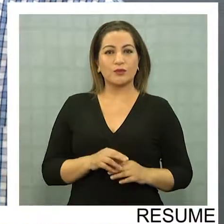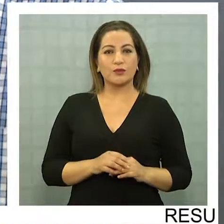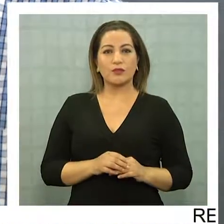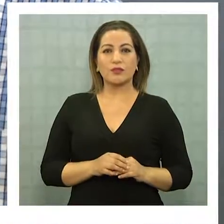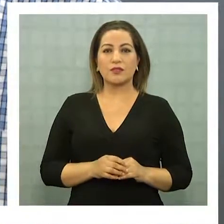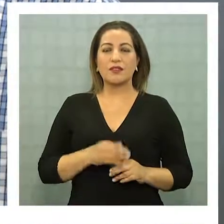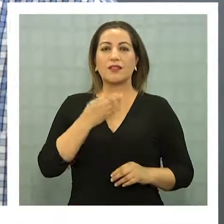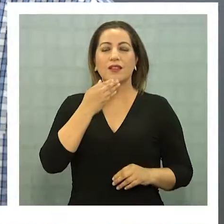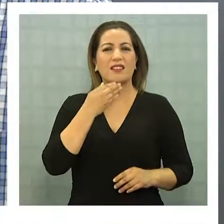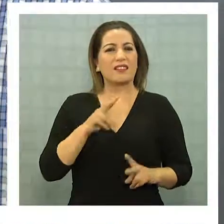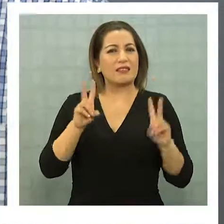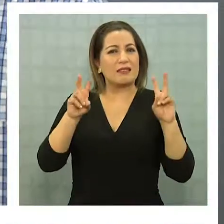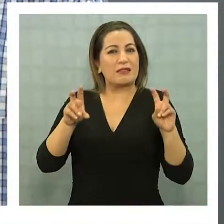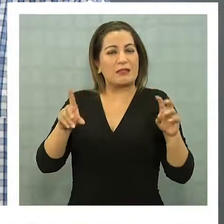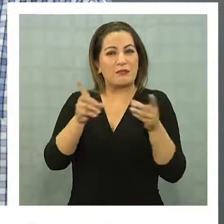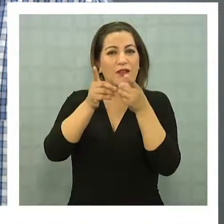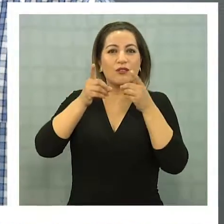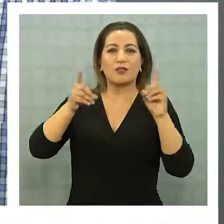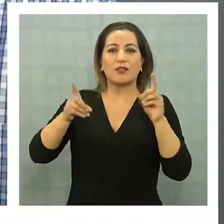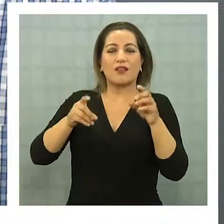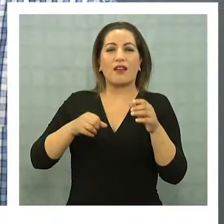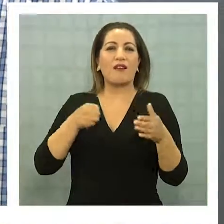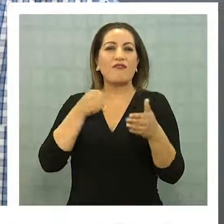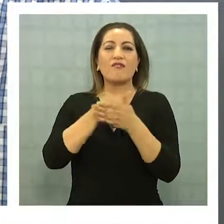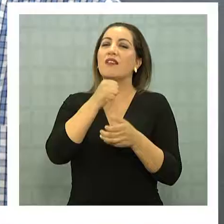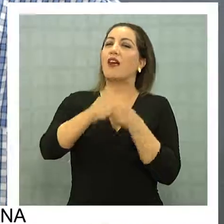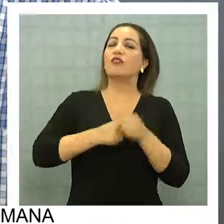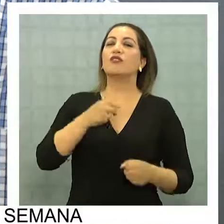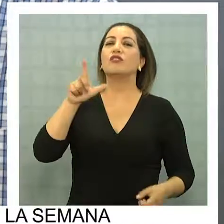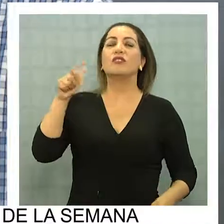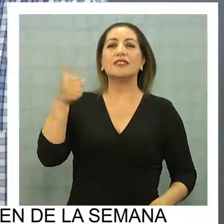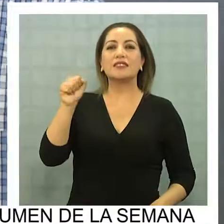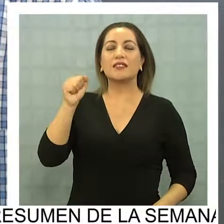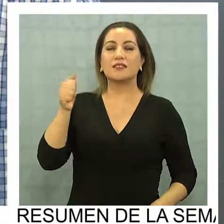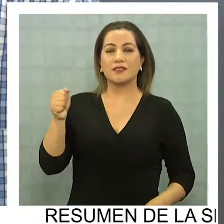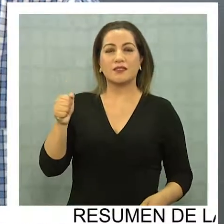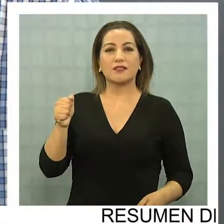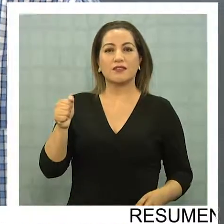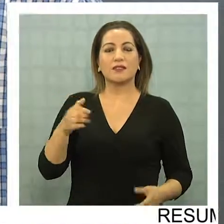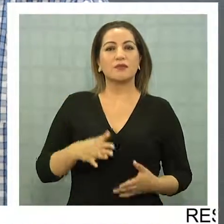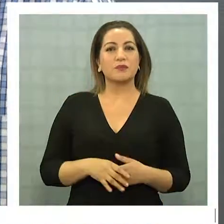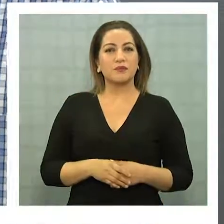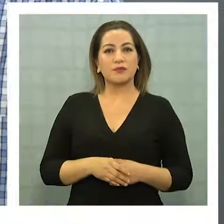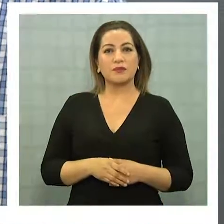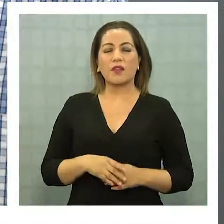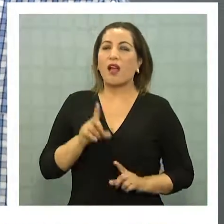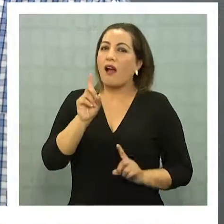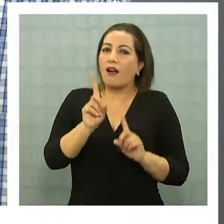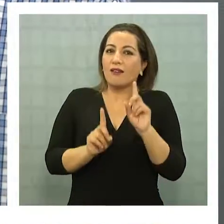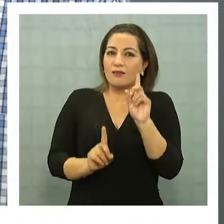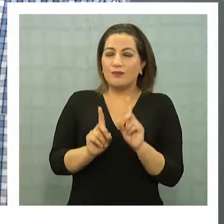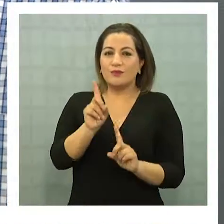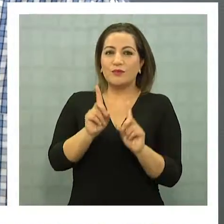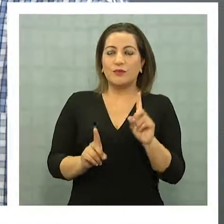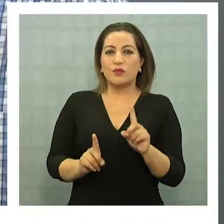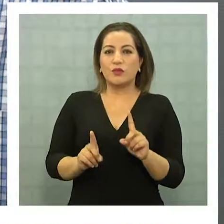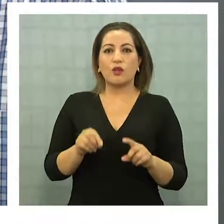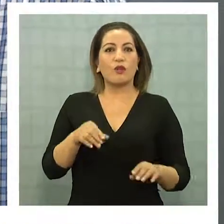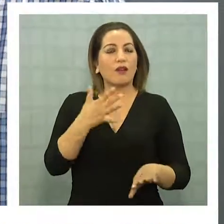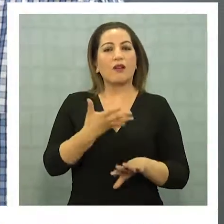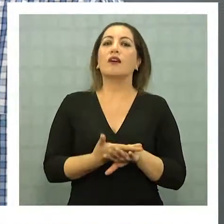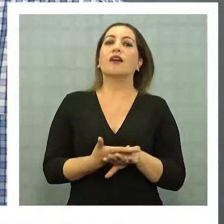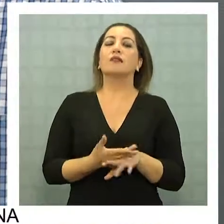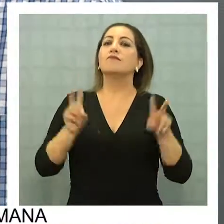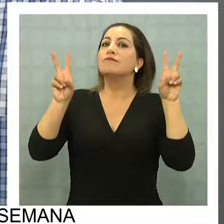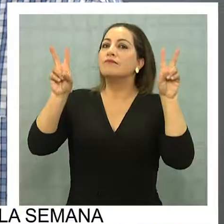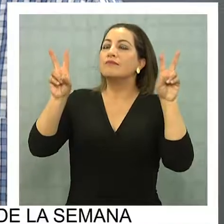la descomposición de la democracia, ¿cierto?, a fines de los 60, ya con la llegada del gobierno de la Unidad Popular, en fin, que de alguna manera lo que se